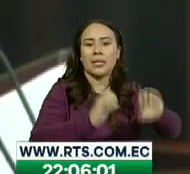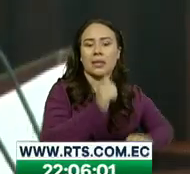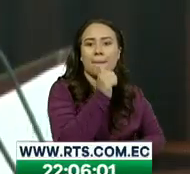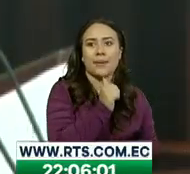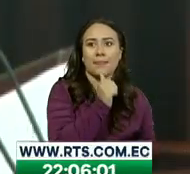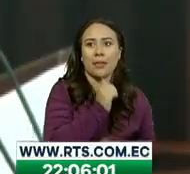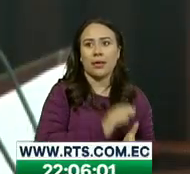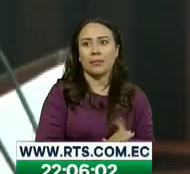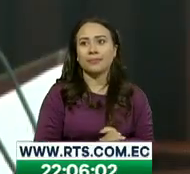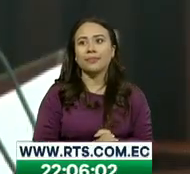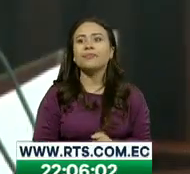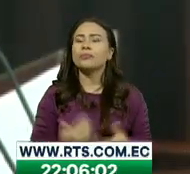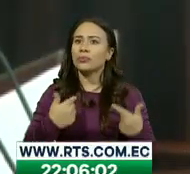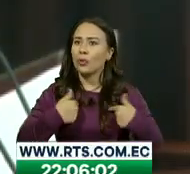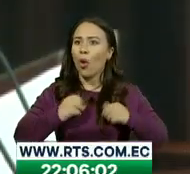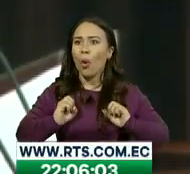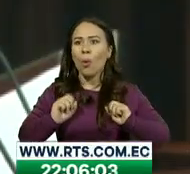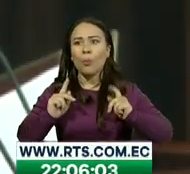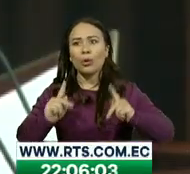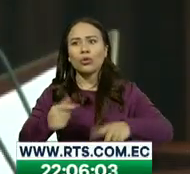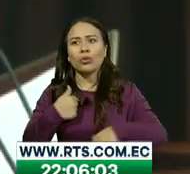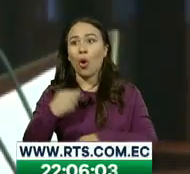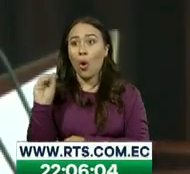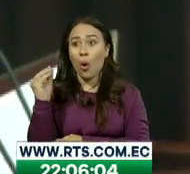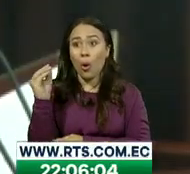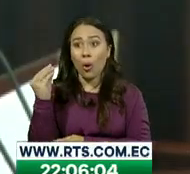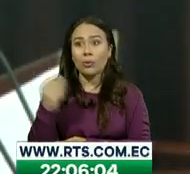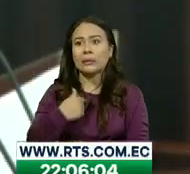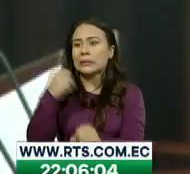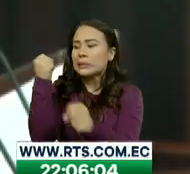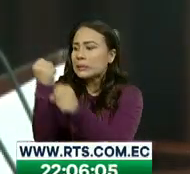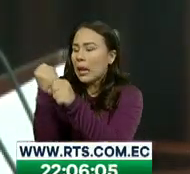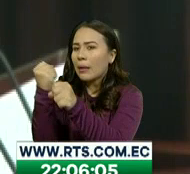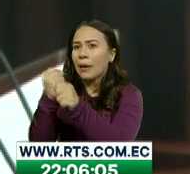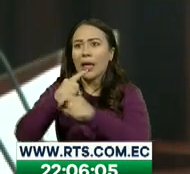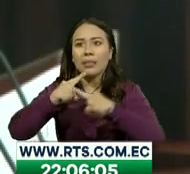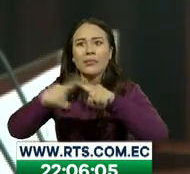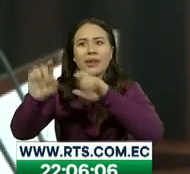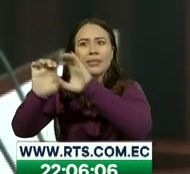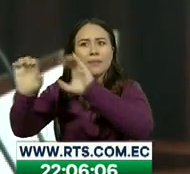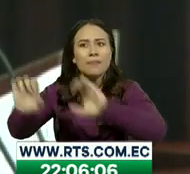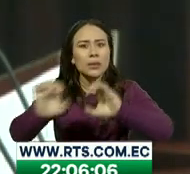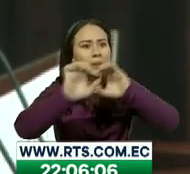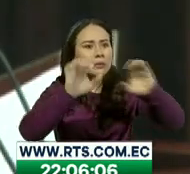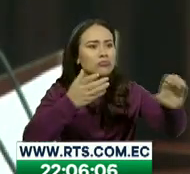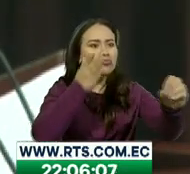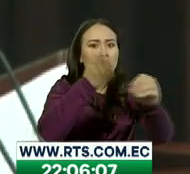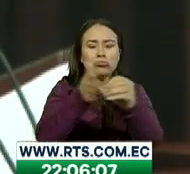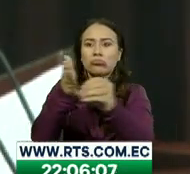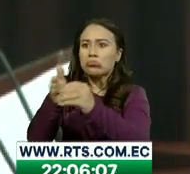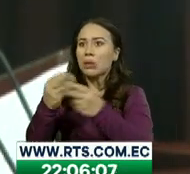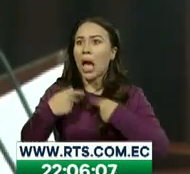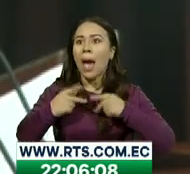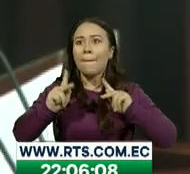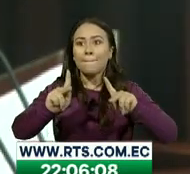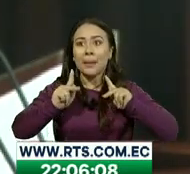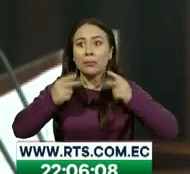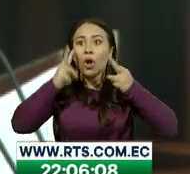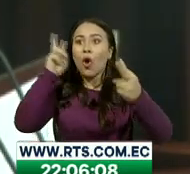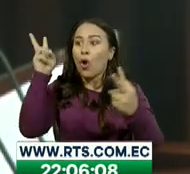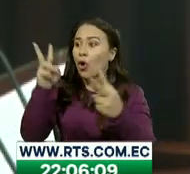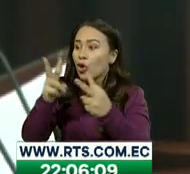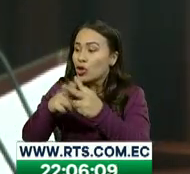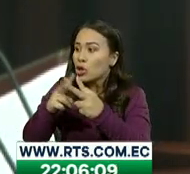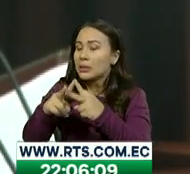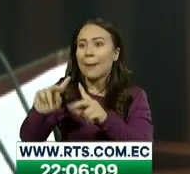He tenido la oportunidad desde temprana edad de trabajar en diferentes sectores. Esto me ha permitido conocer de